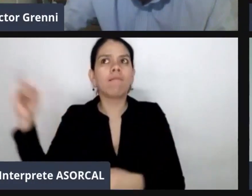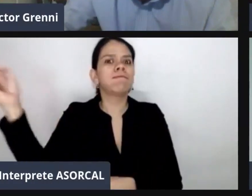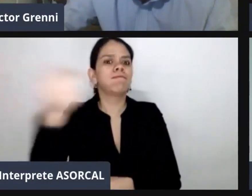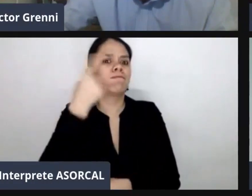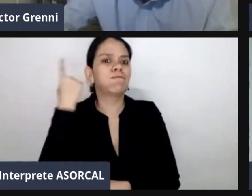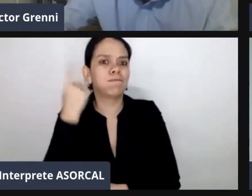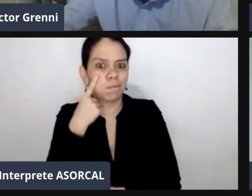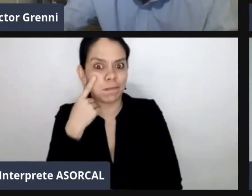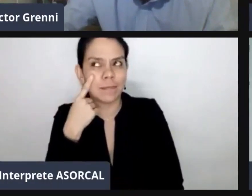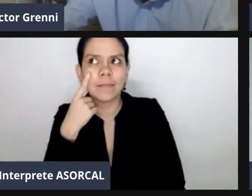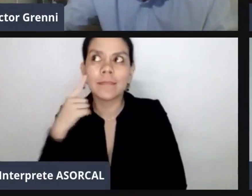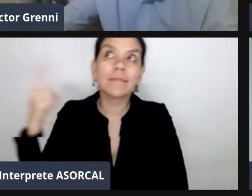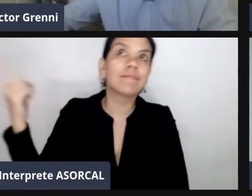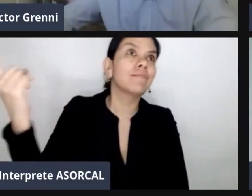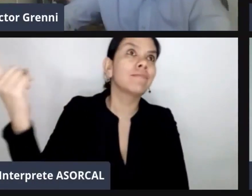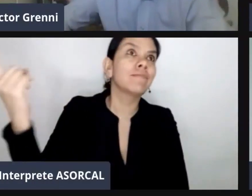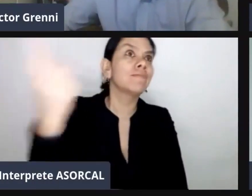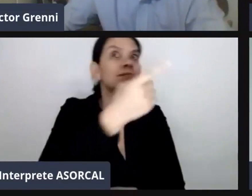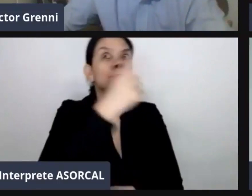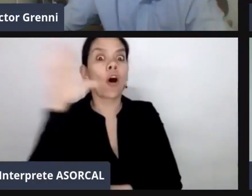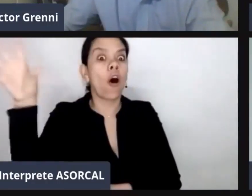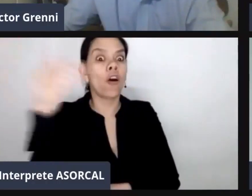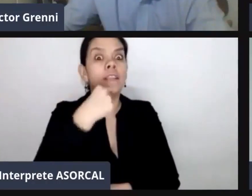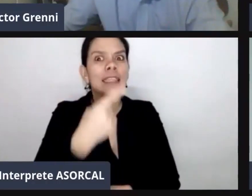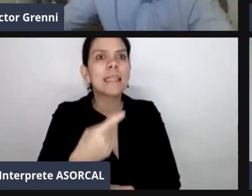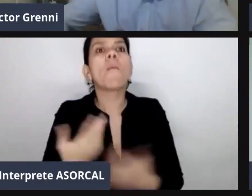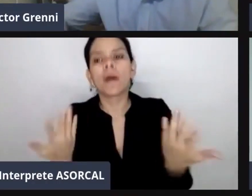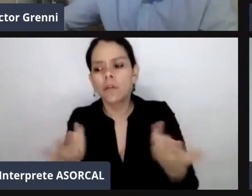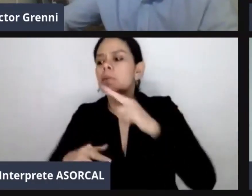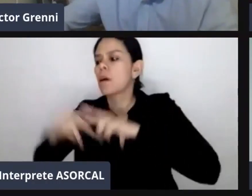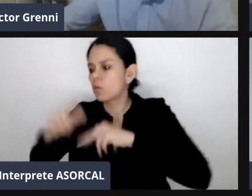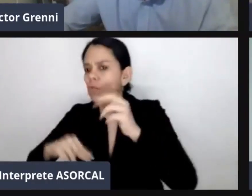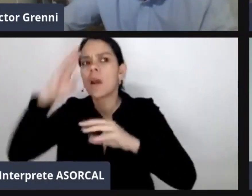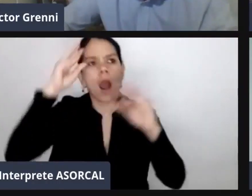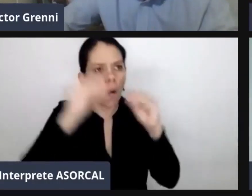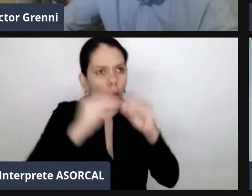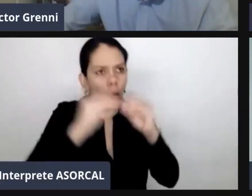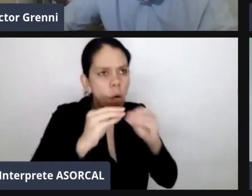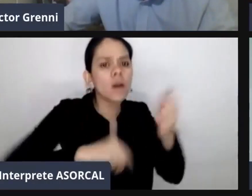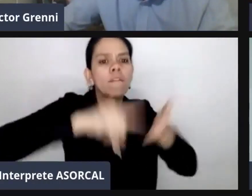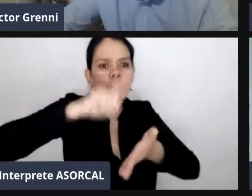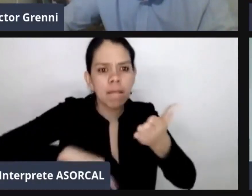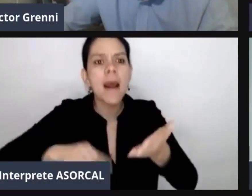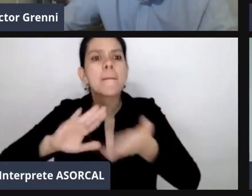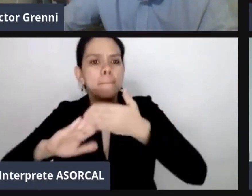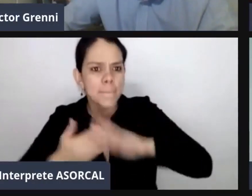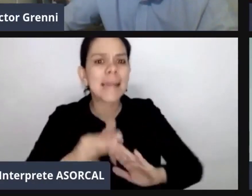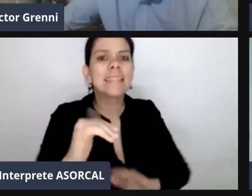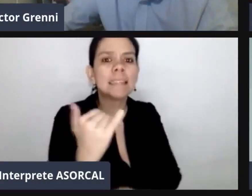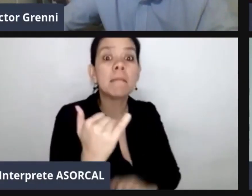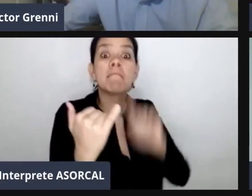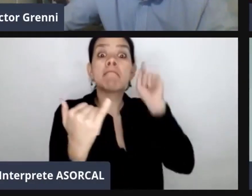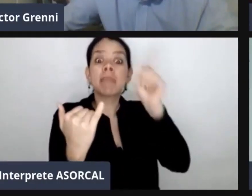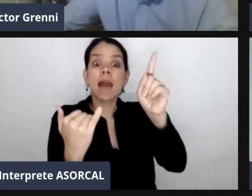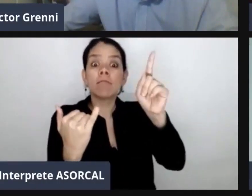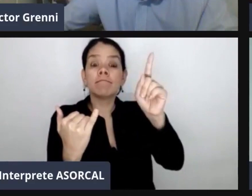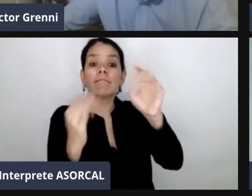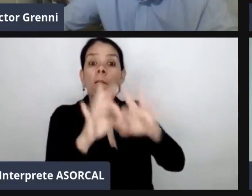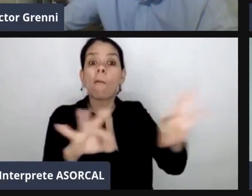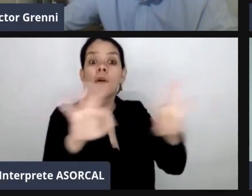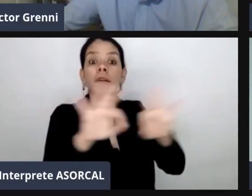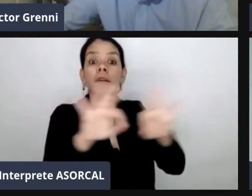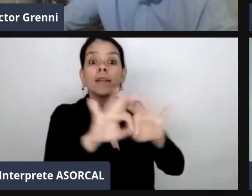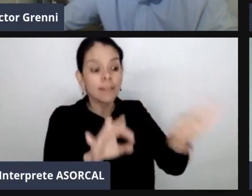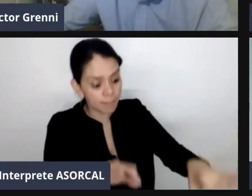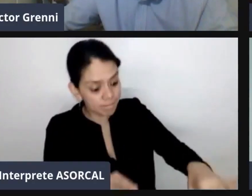lo que significa construir un acuerdo y desarrollarlo. ¿Qué nos podría usted hablar de